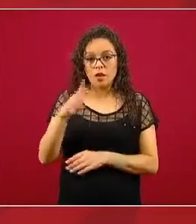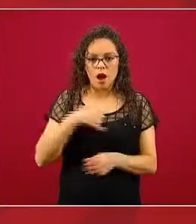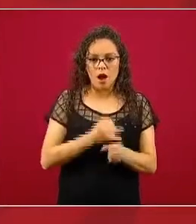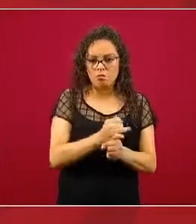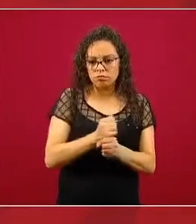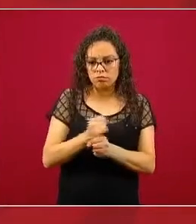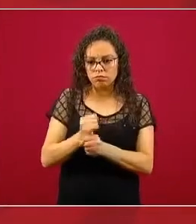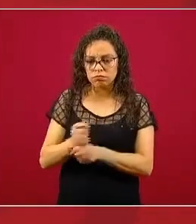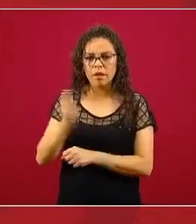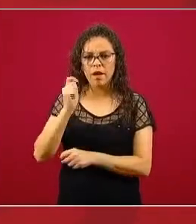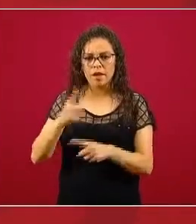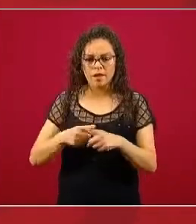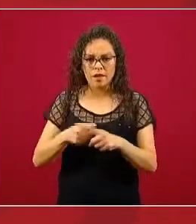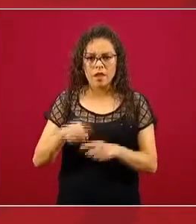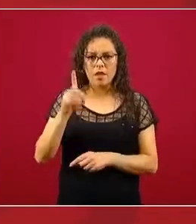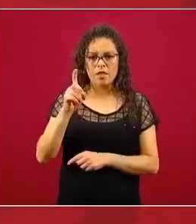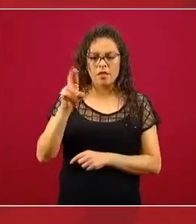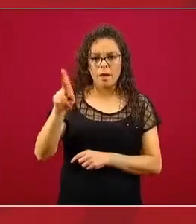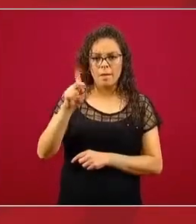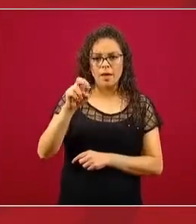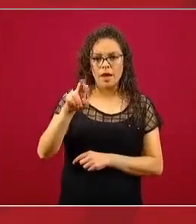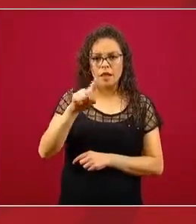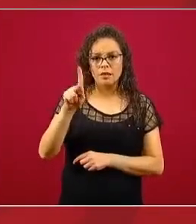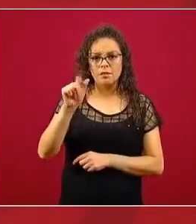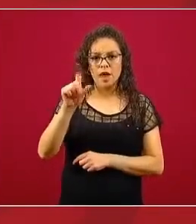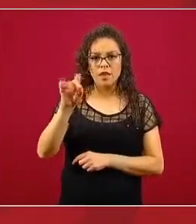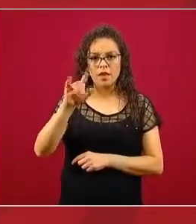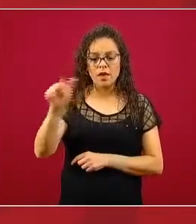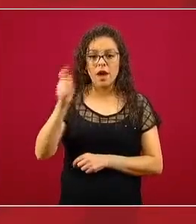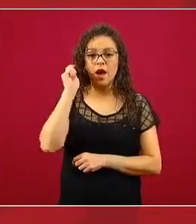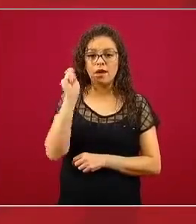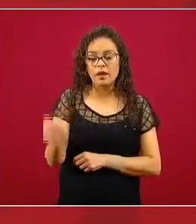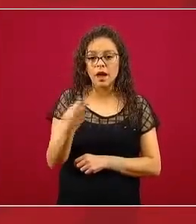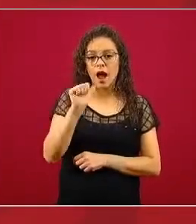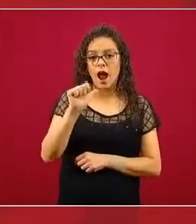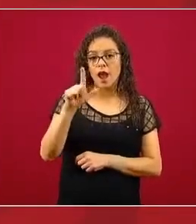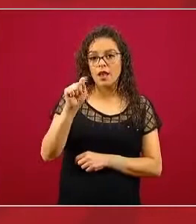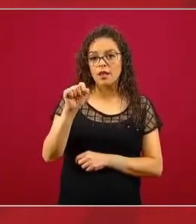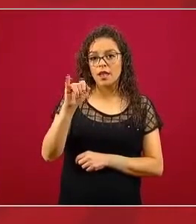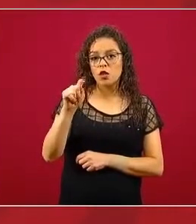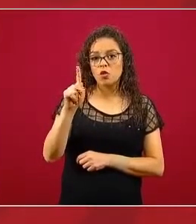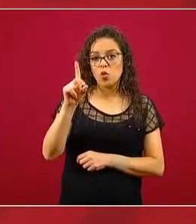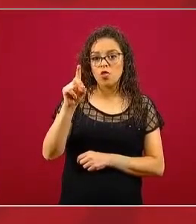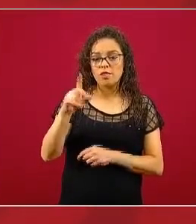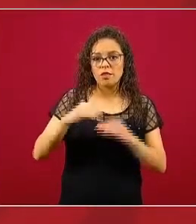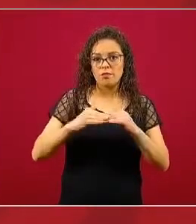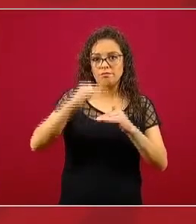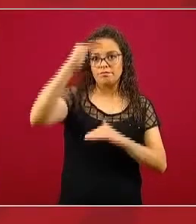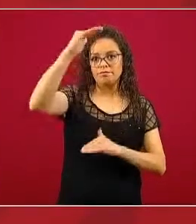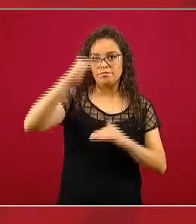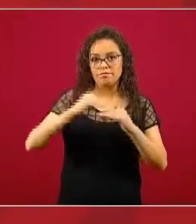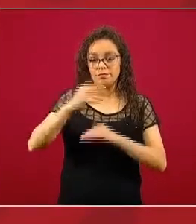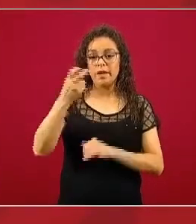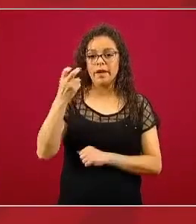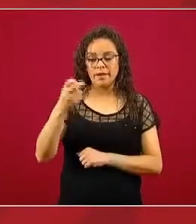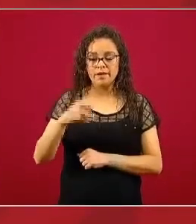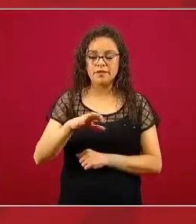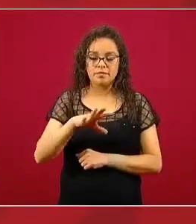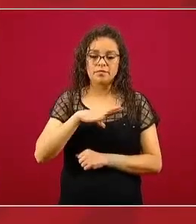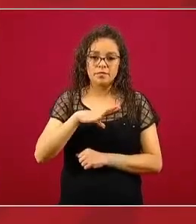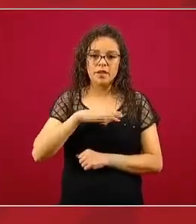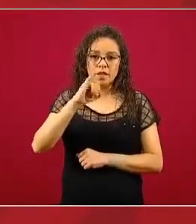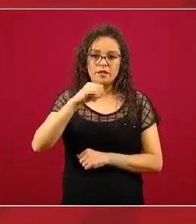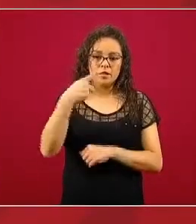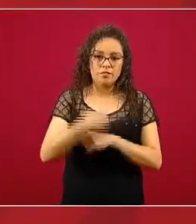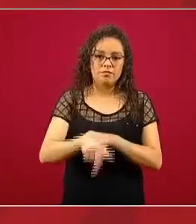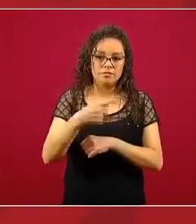Pérez Padilla sobre altitud y el riesgo de complicaciones, y claramente hay una asociación en ese sentido.